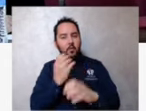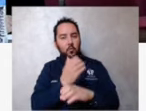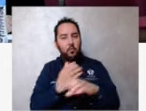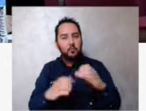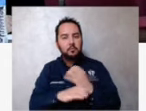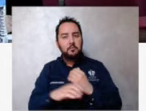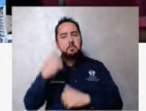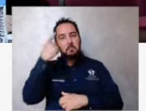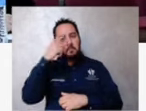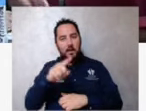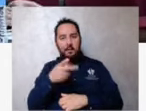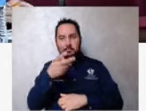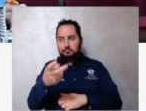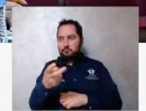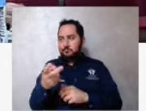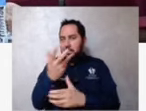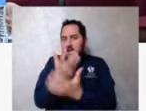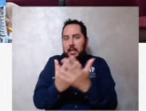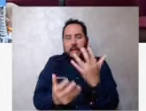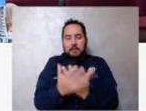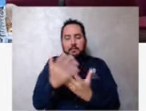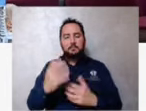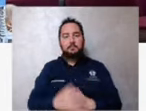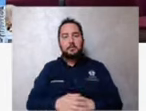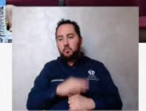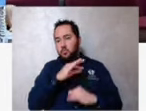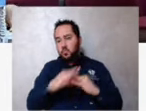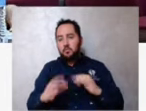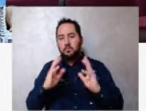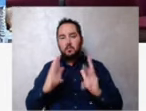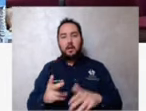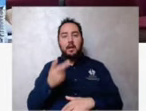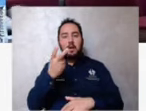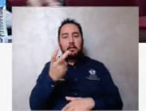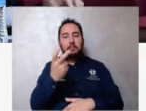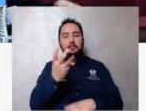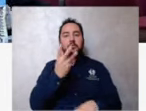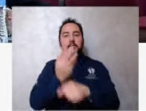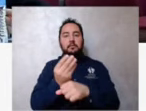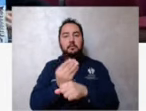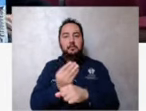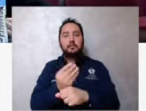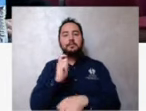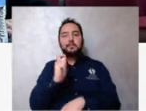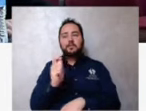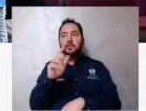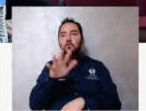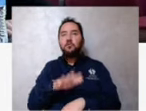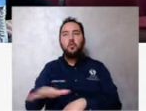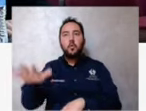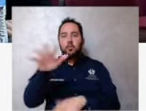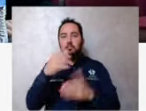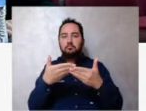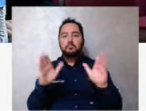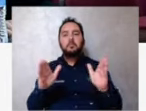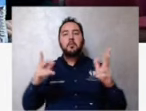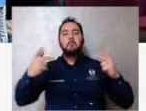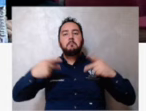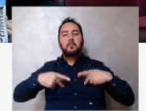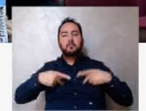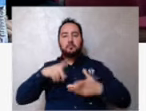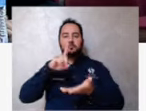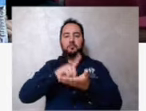su materialización. Finalmente, tomando en cuenta que la presente resolución es de orden público y tiene como finalidad que las personas